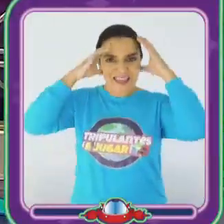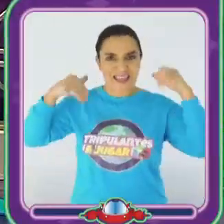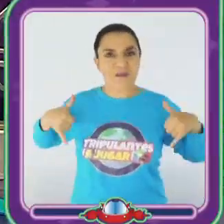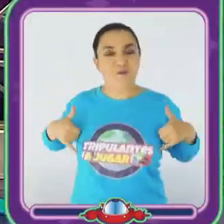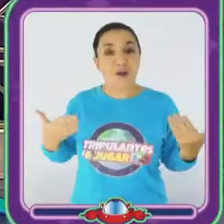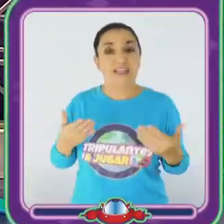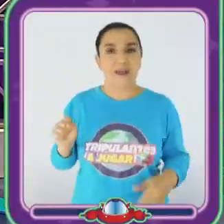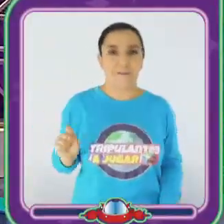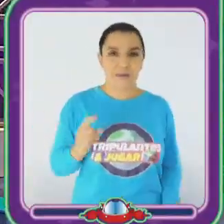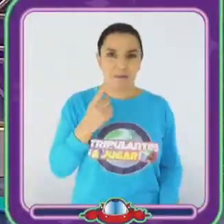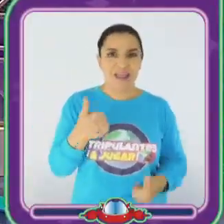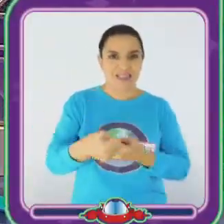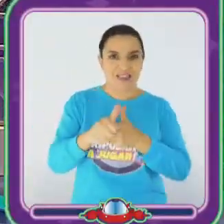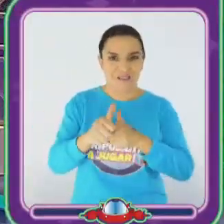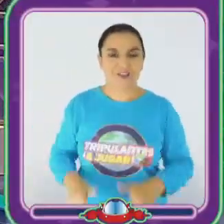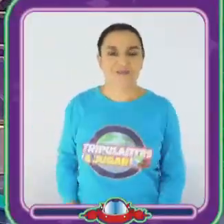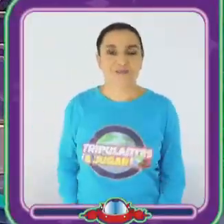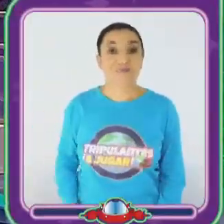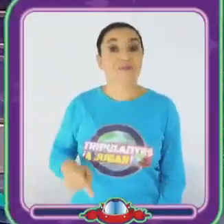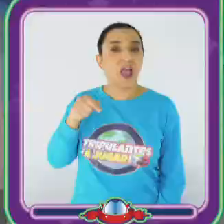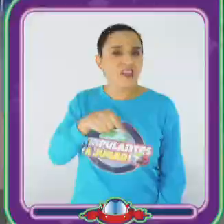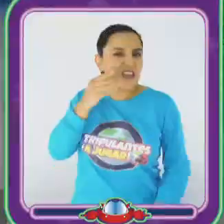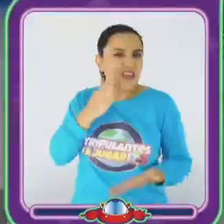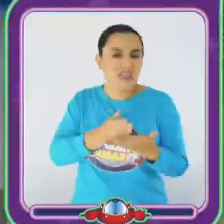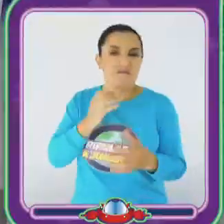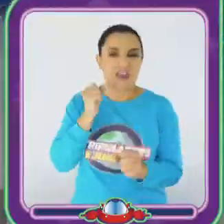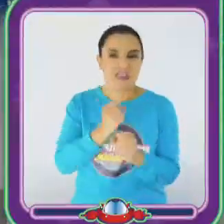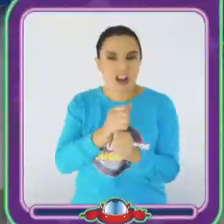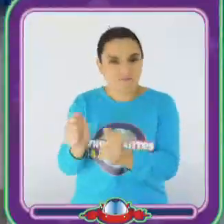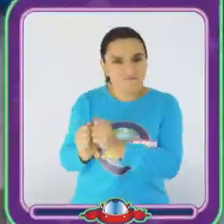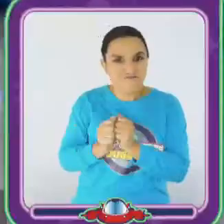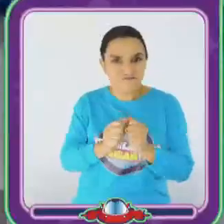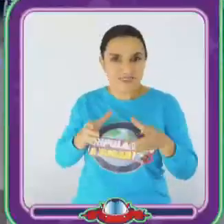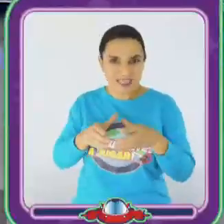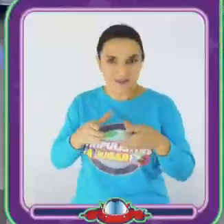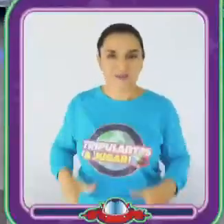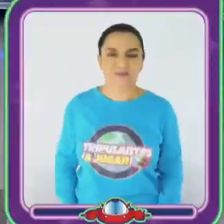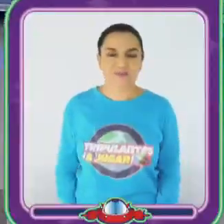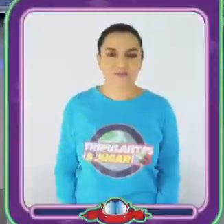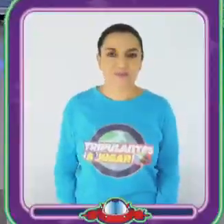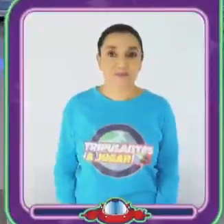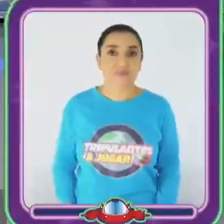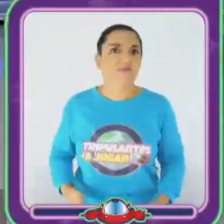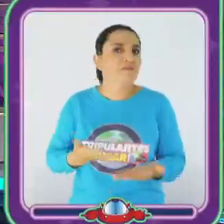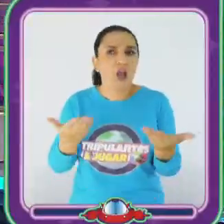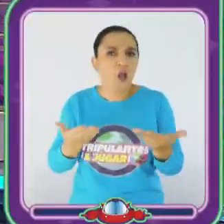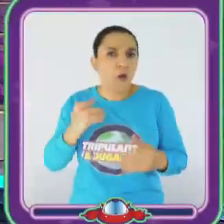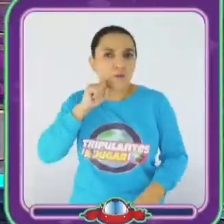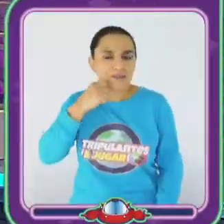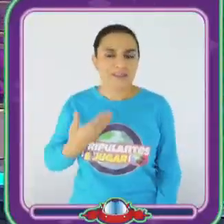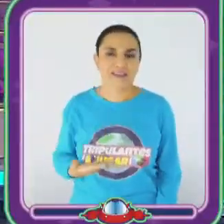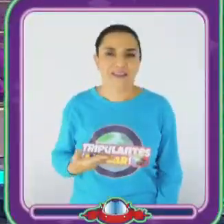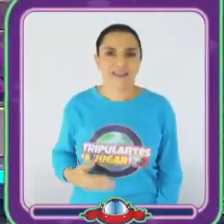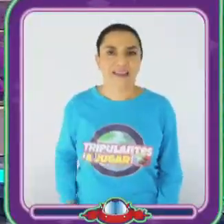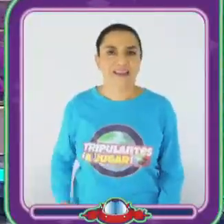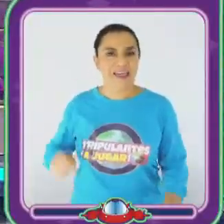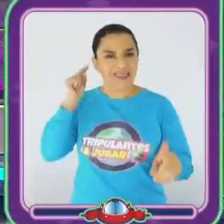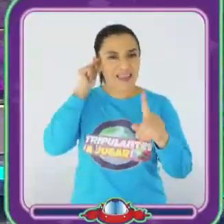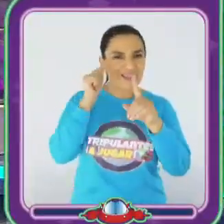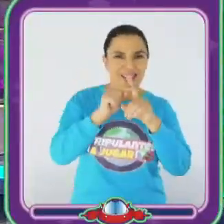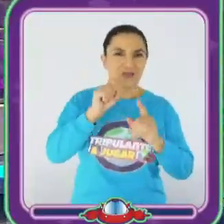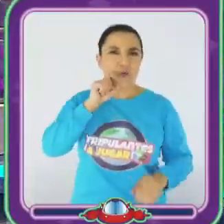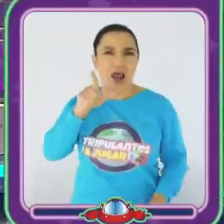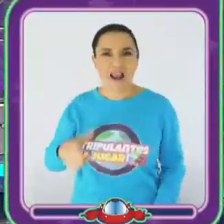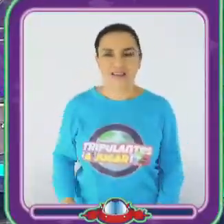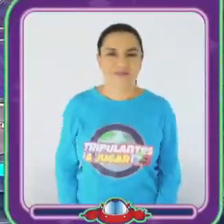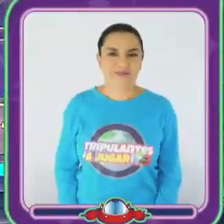Bienvenida, tripulación, al primer desafío. Aquí tendrán que trabajar en equipo. Esto se llama ¿Cuál